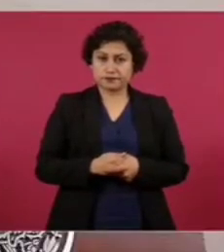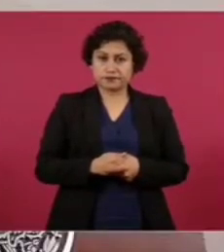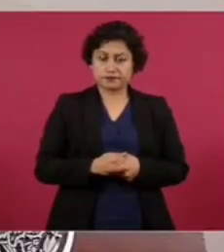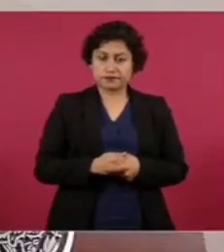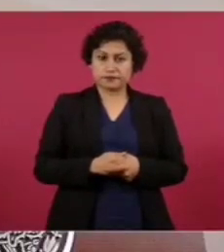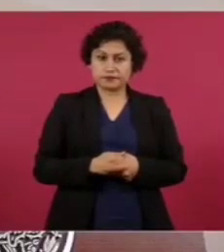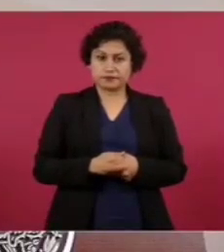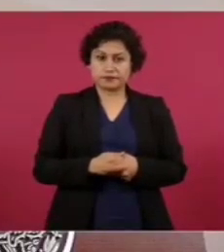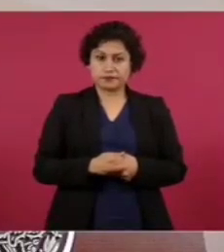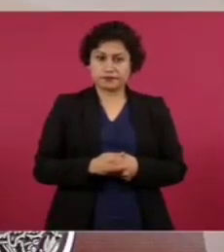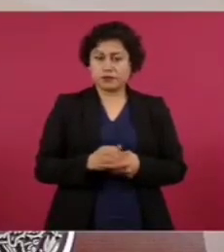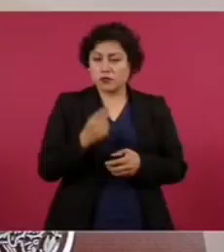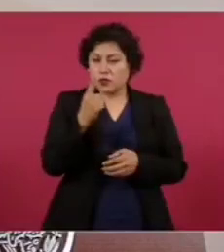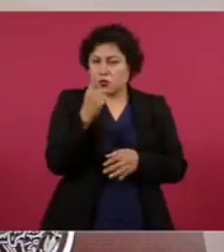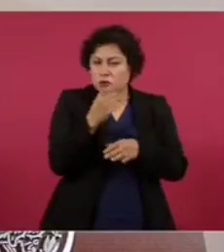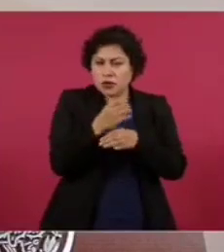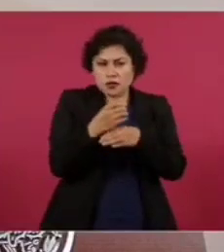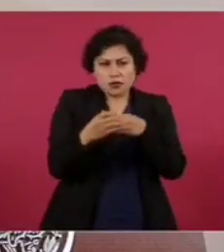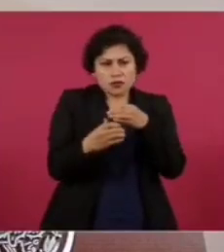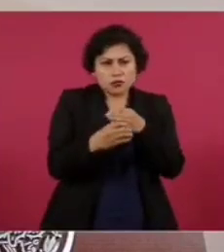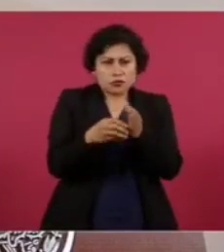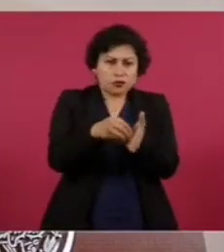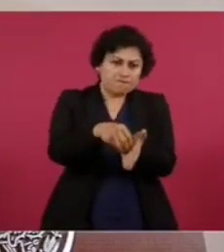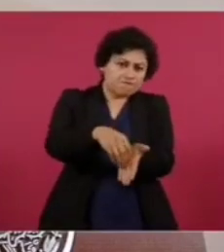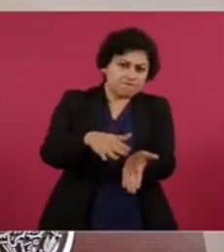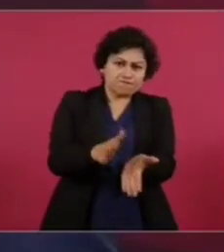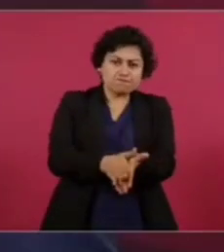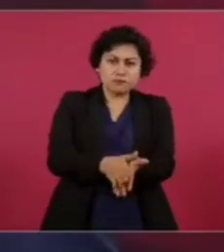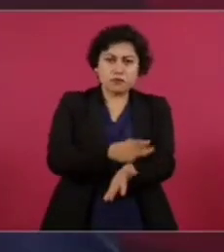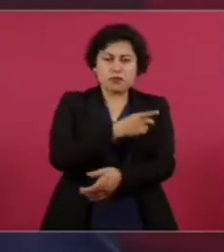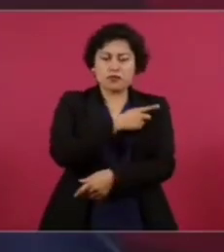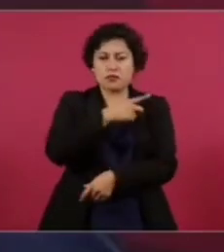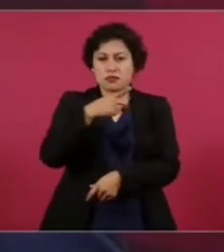también de manifiesto.